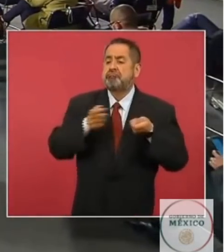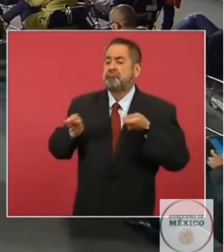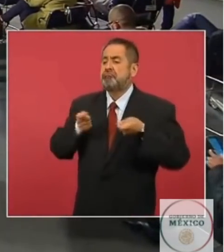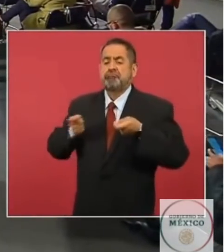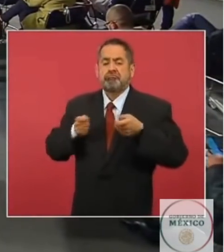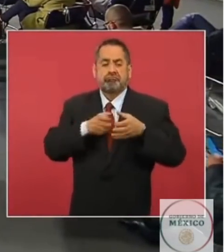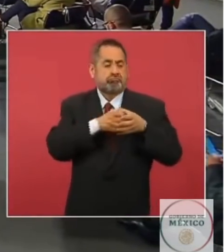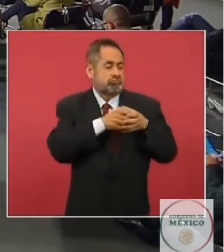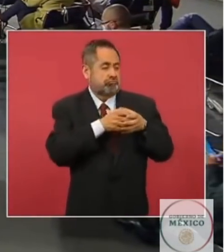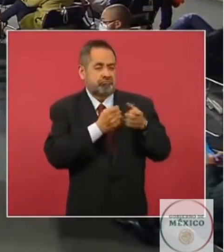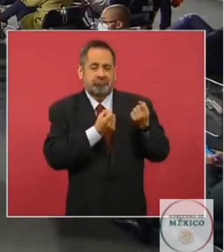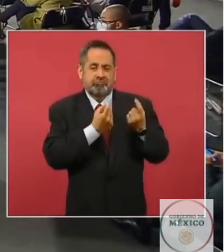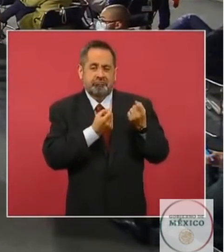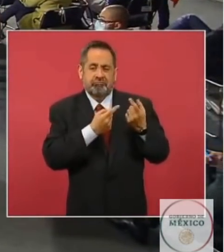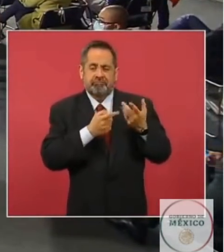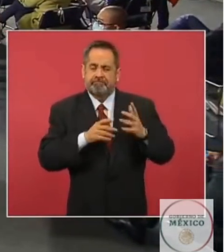no